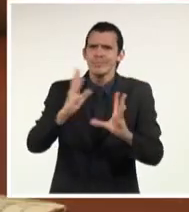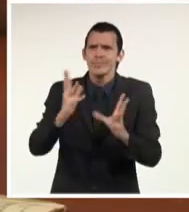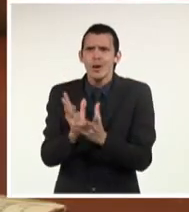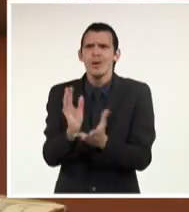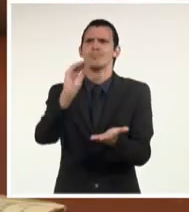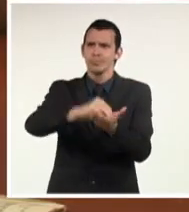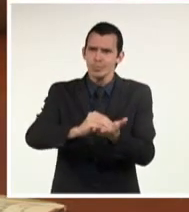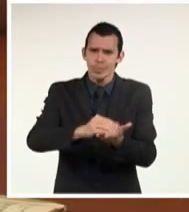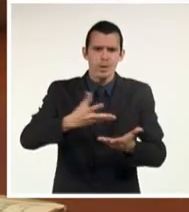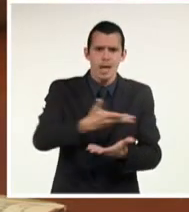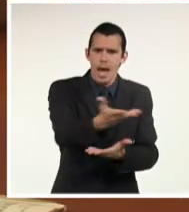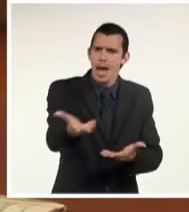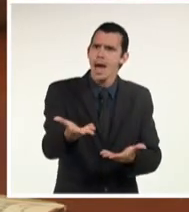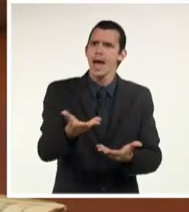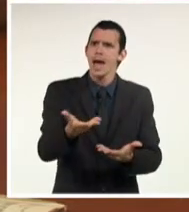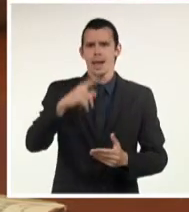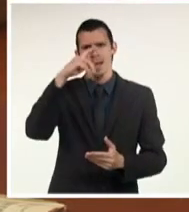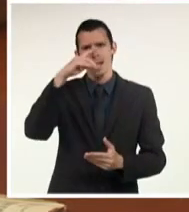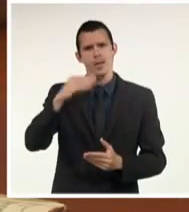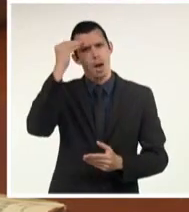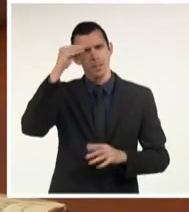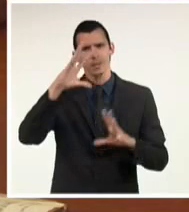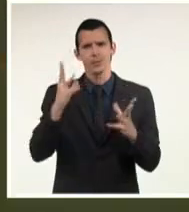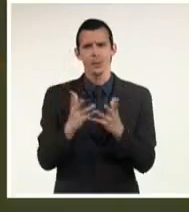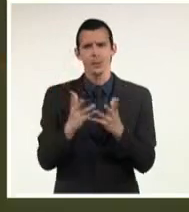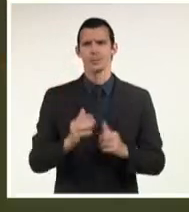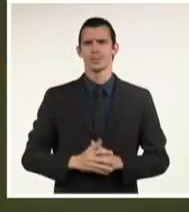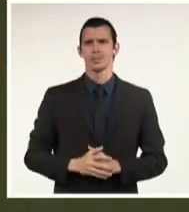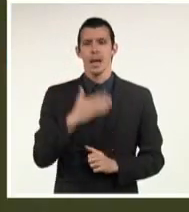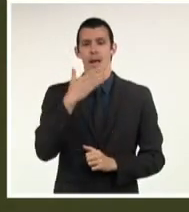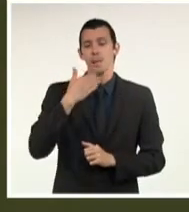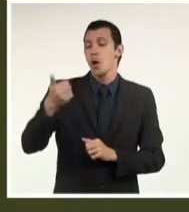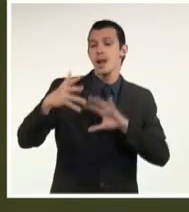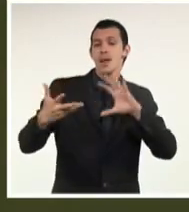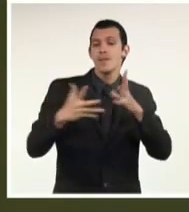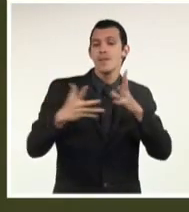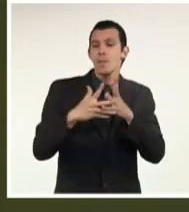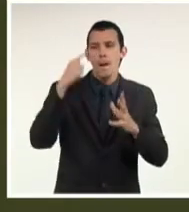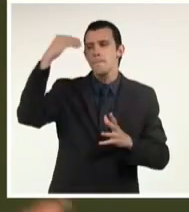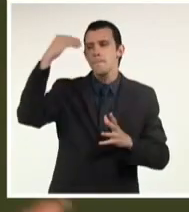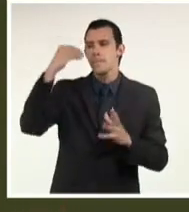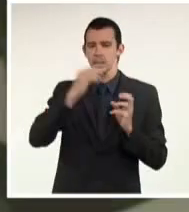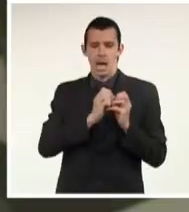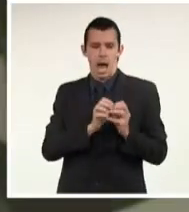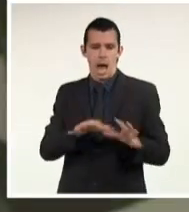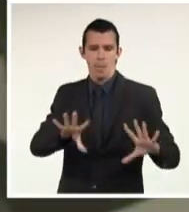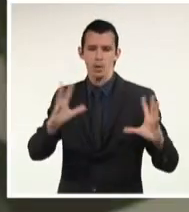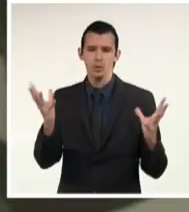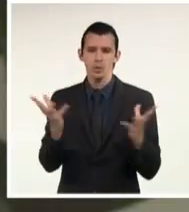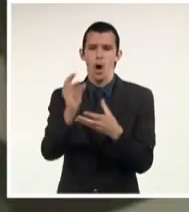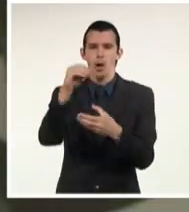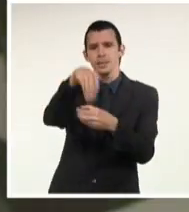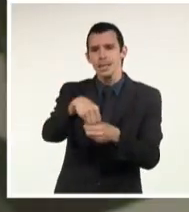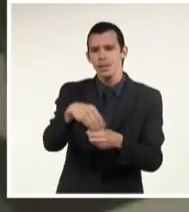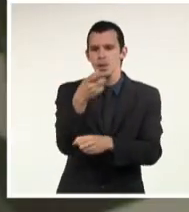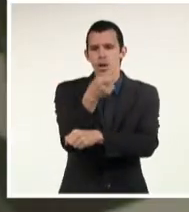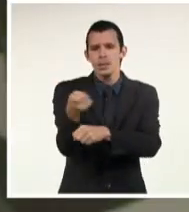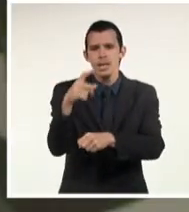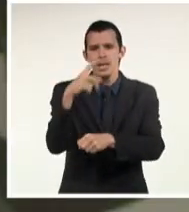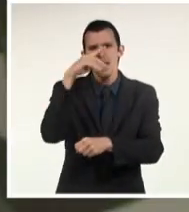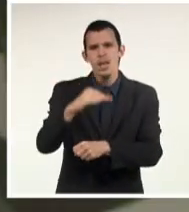bien, y para ello decidieron que el mejor camino es enseñar la obra martiana con el corazón.